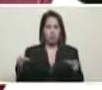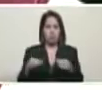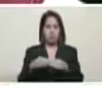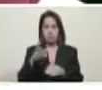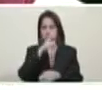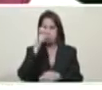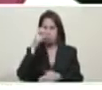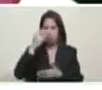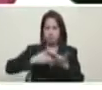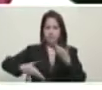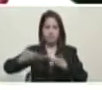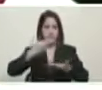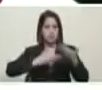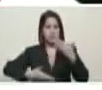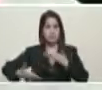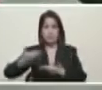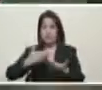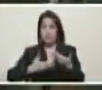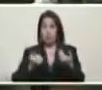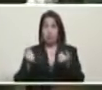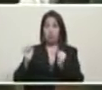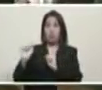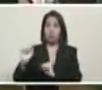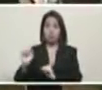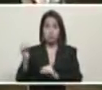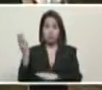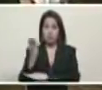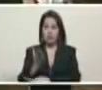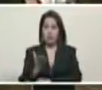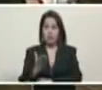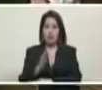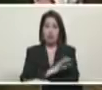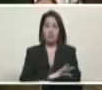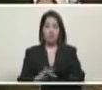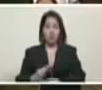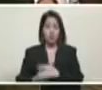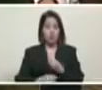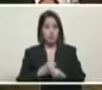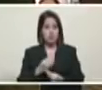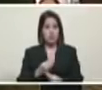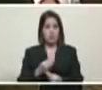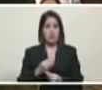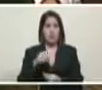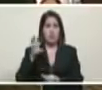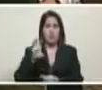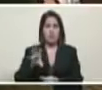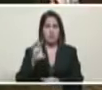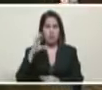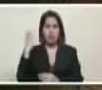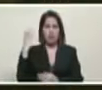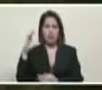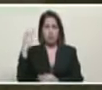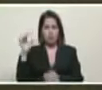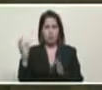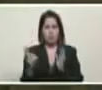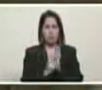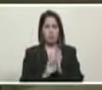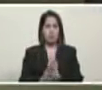y todos los delitos que se cometen en la frontera proveniente del país